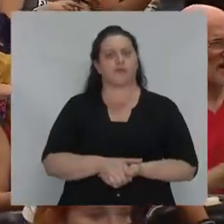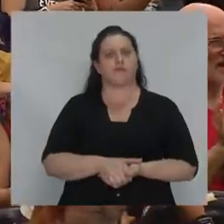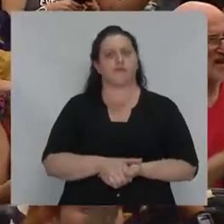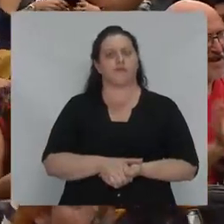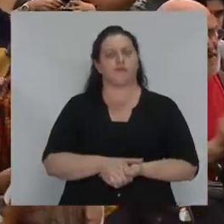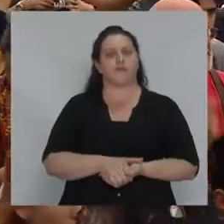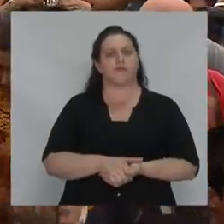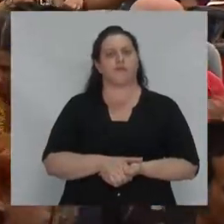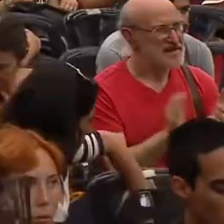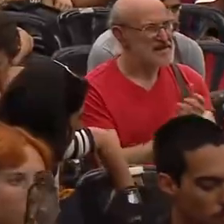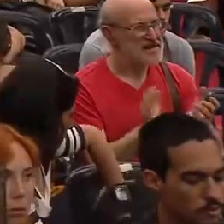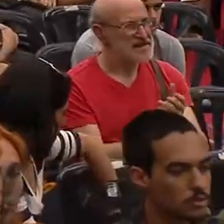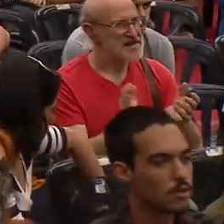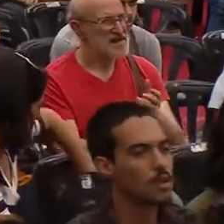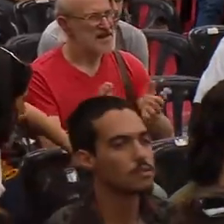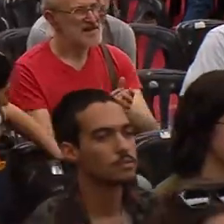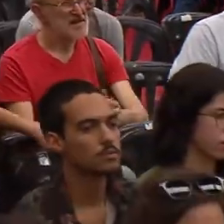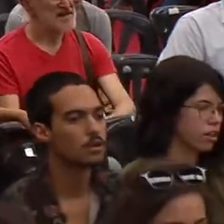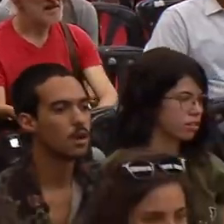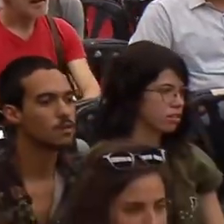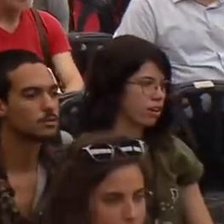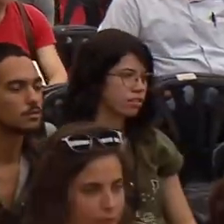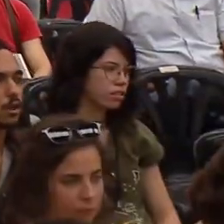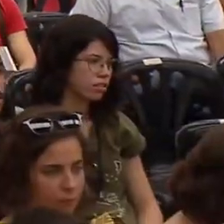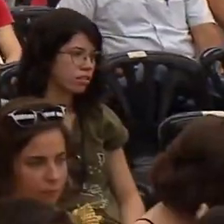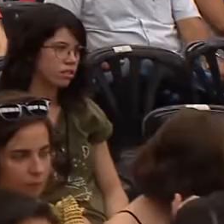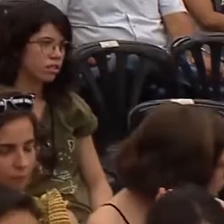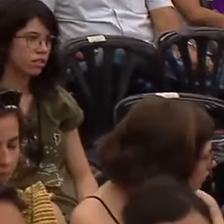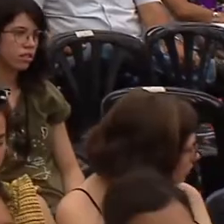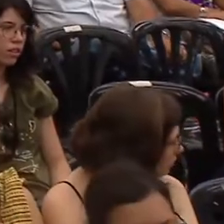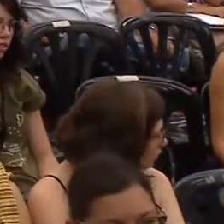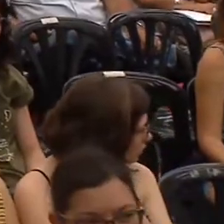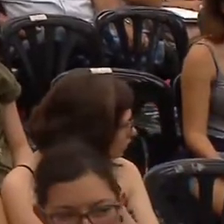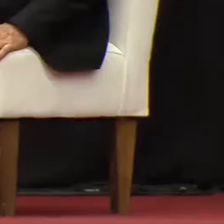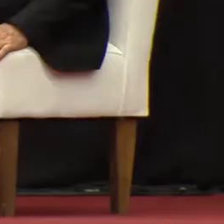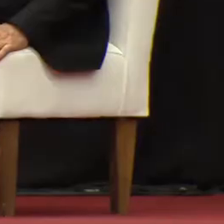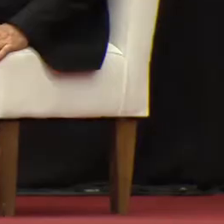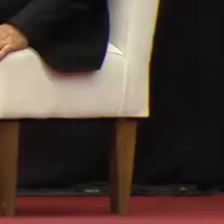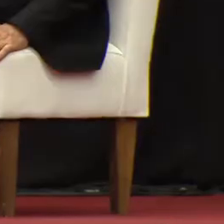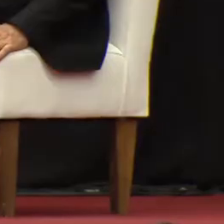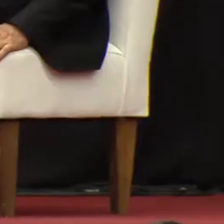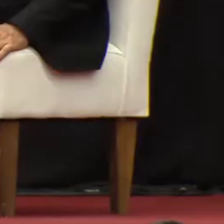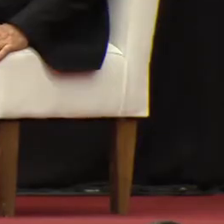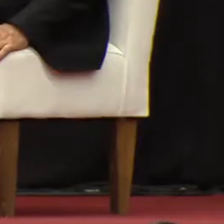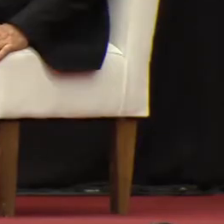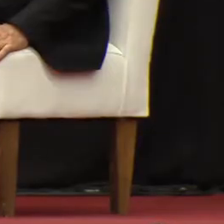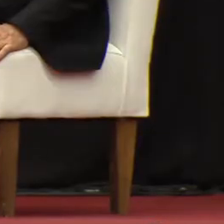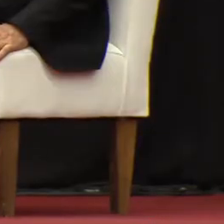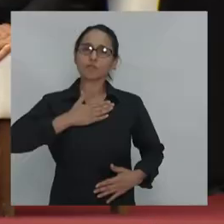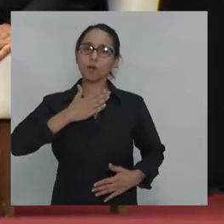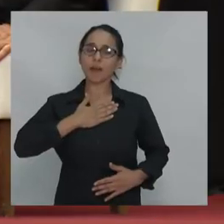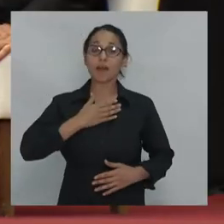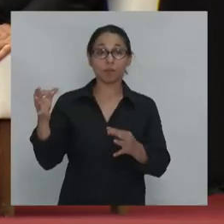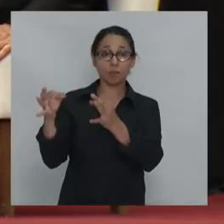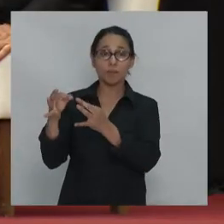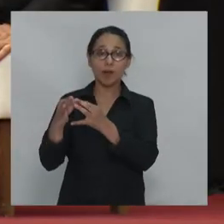Aquí hay dos maldiciones que hay que erradicar para volver concreto el concepto de soberanía. Las